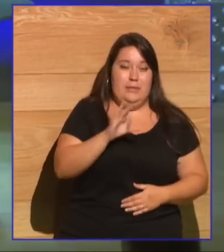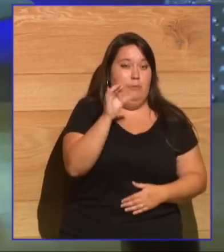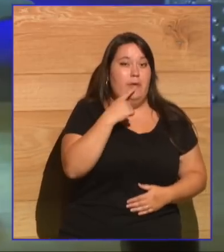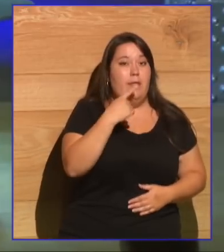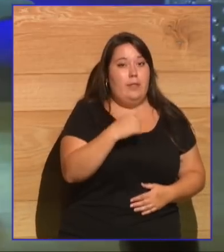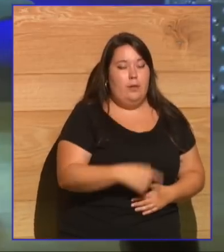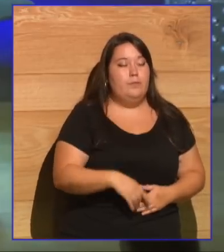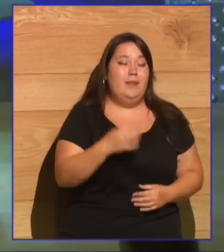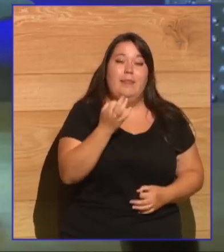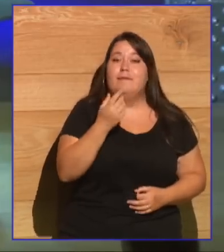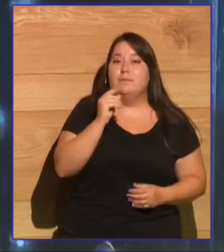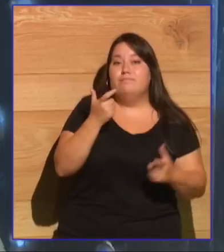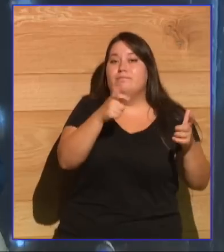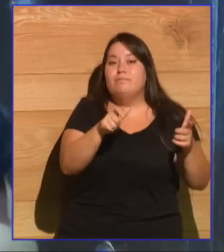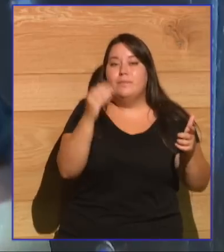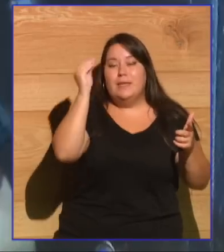creo